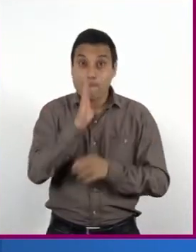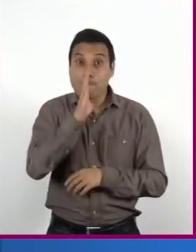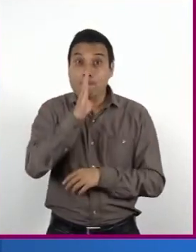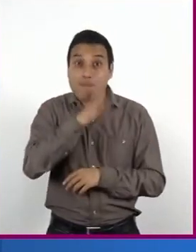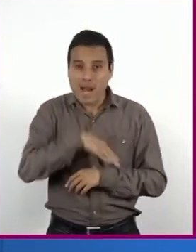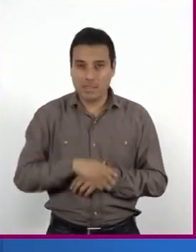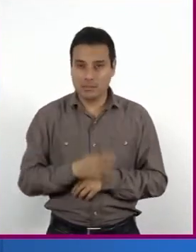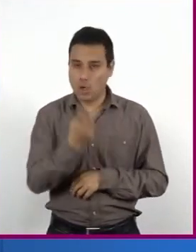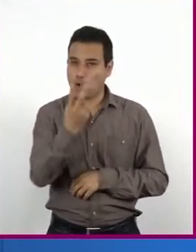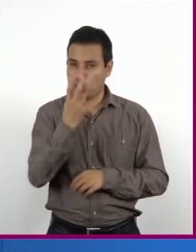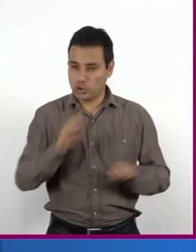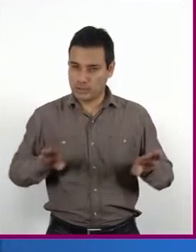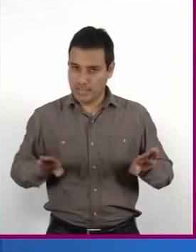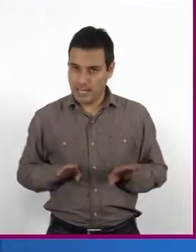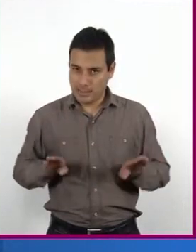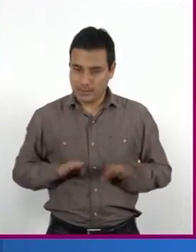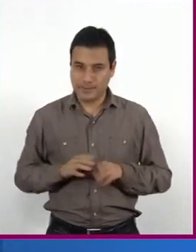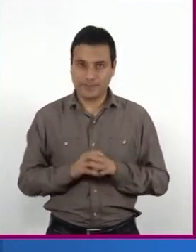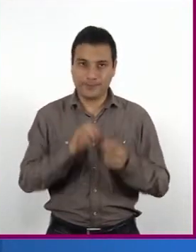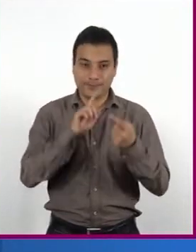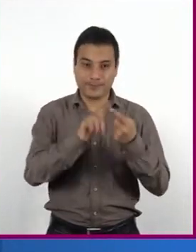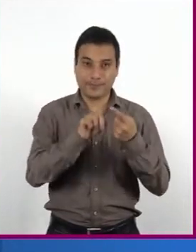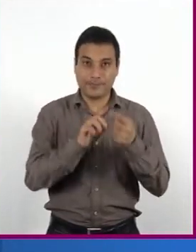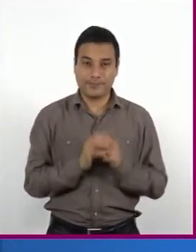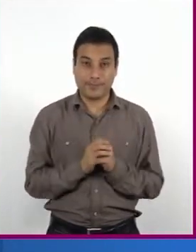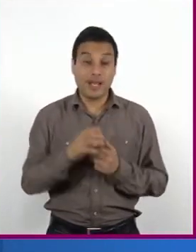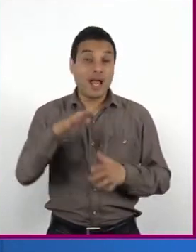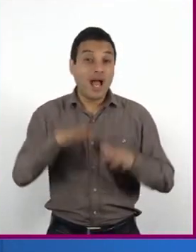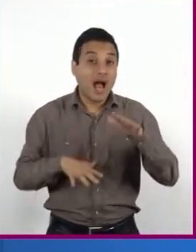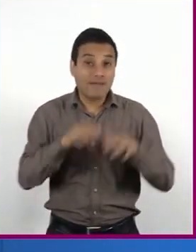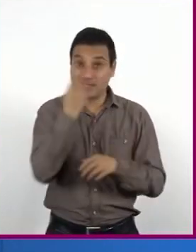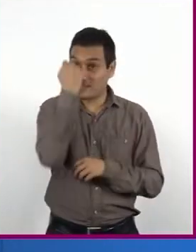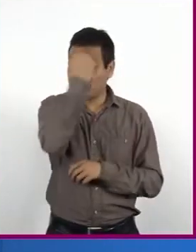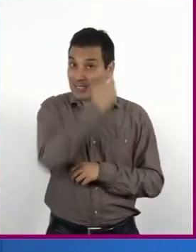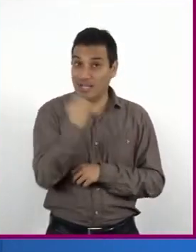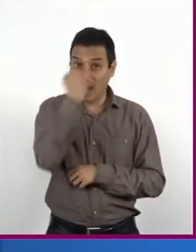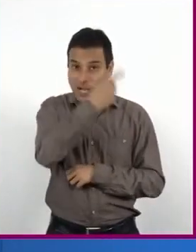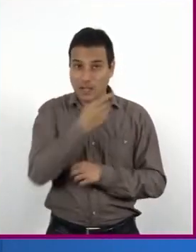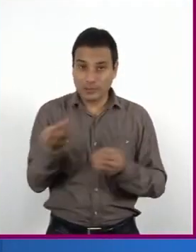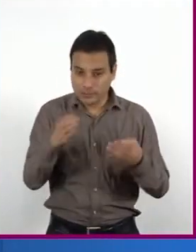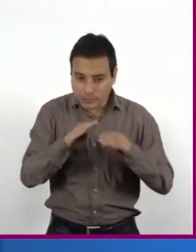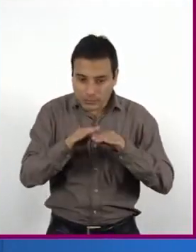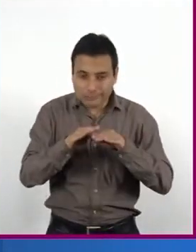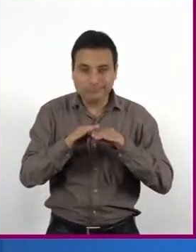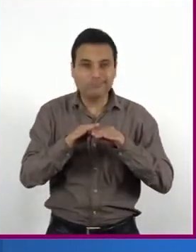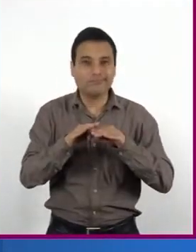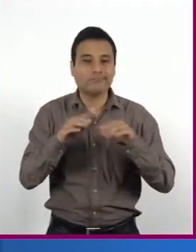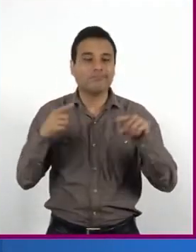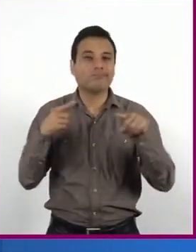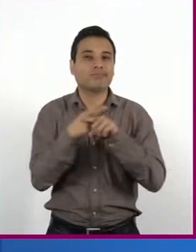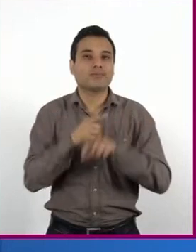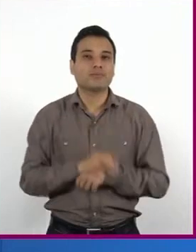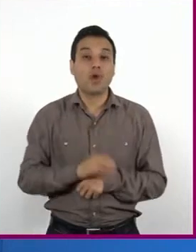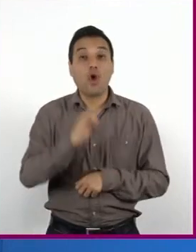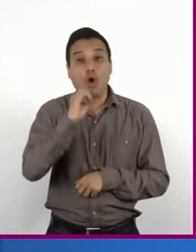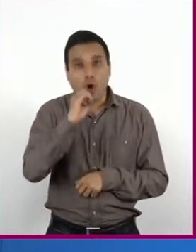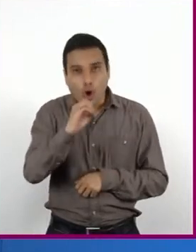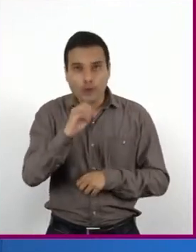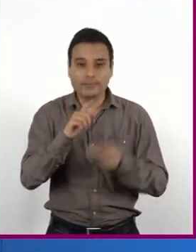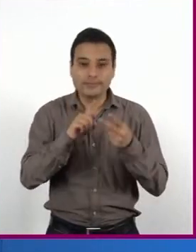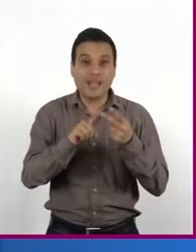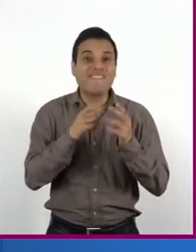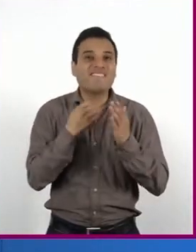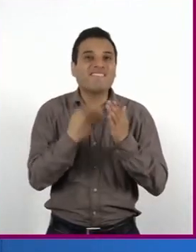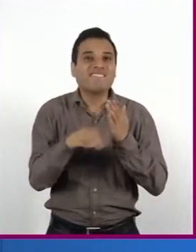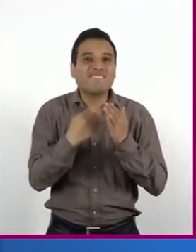2 características. Sus caras se empalman o se superponen. Al armar el cubo quedan huecos o faltan